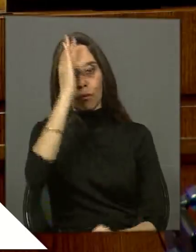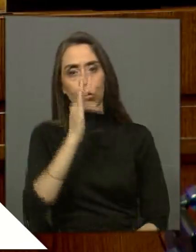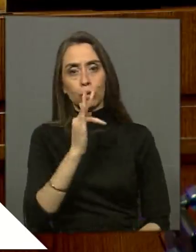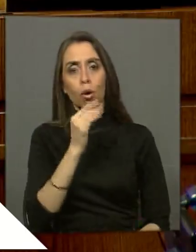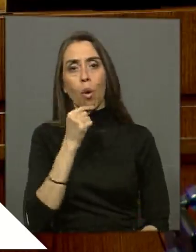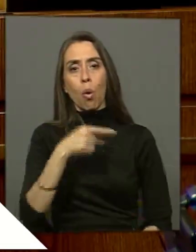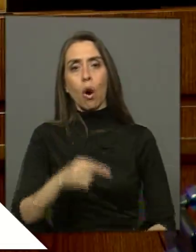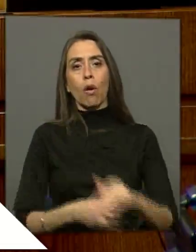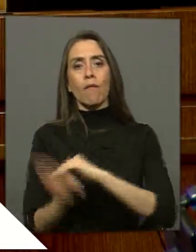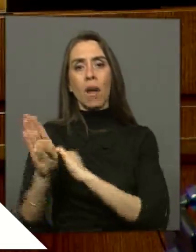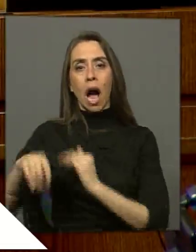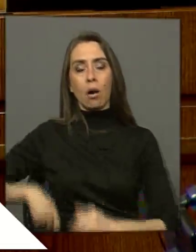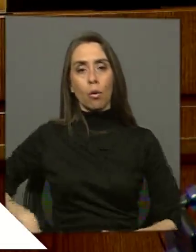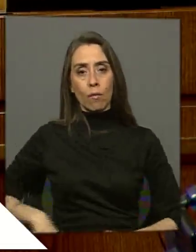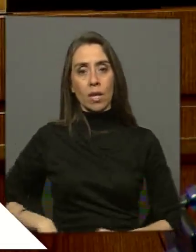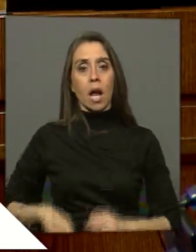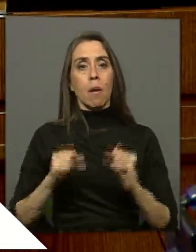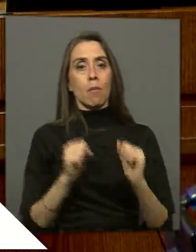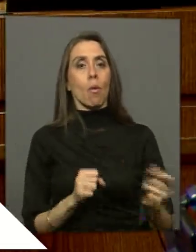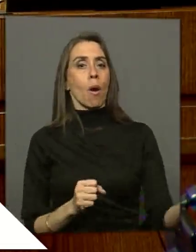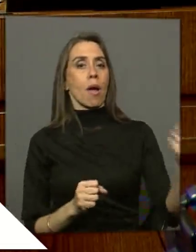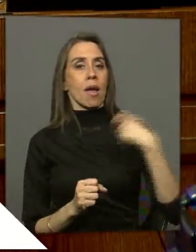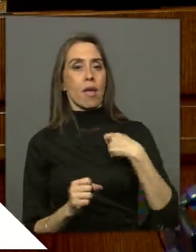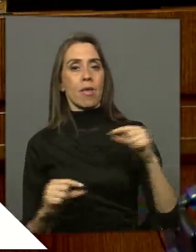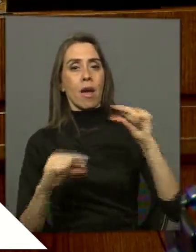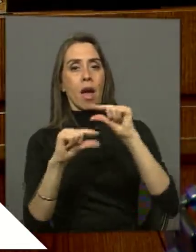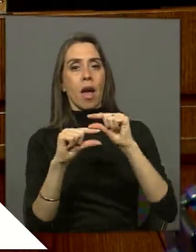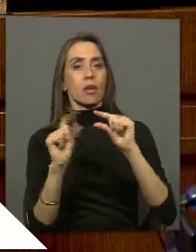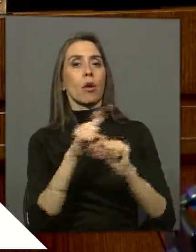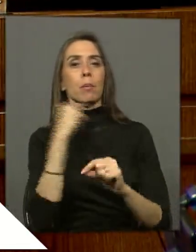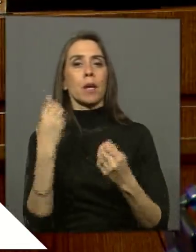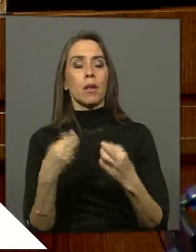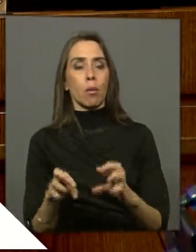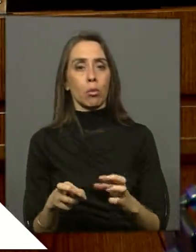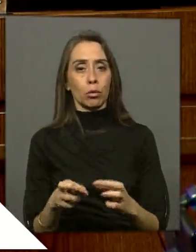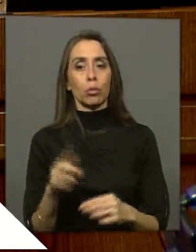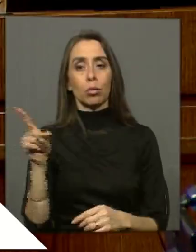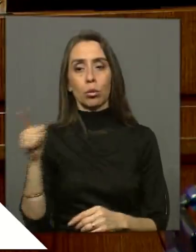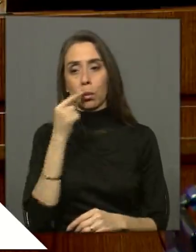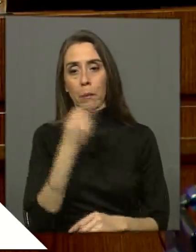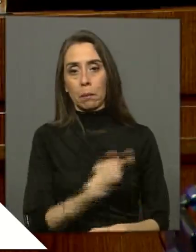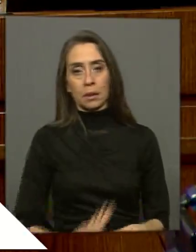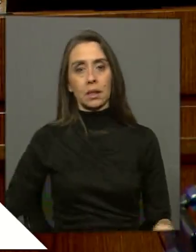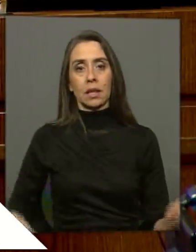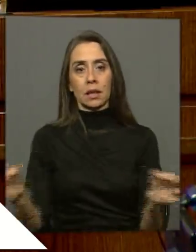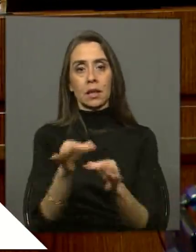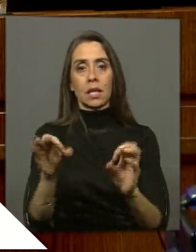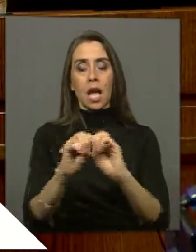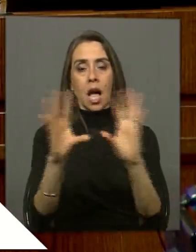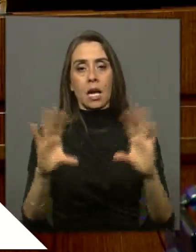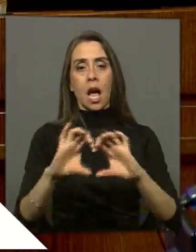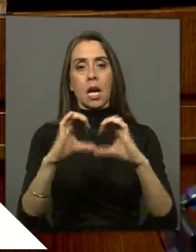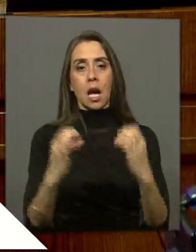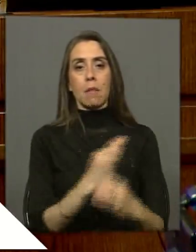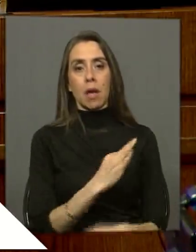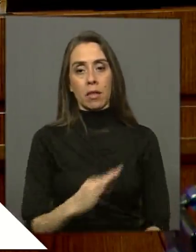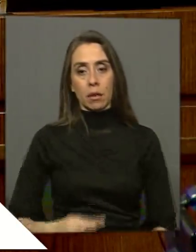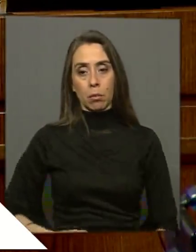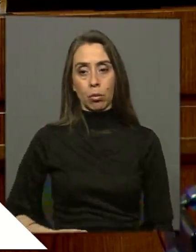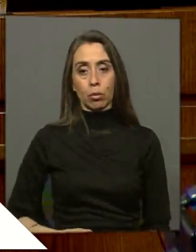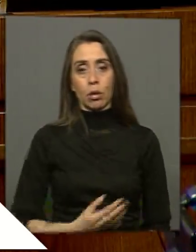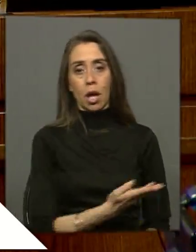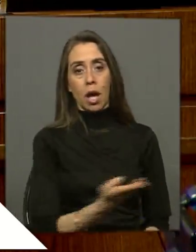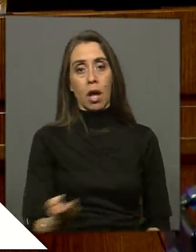puedan hacerlo y no pierden esta oportunidad. Por lo tanto, presidente, me gustaría que usted hiciera una aclaración a nuestros colegas de la Cámara de Diputados para ver